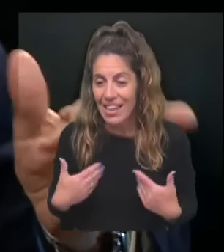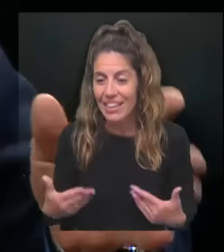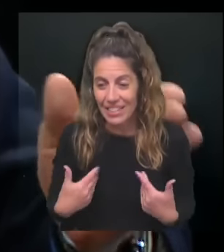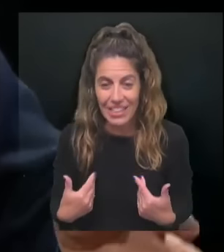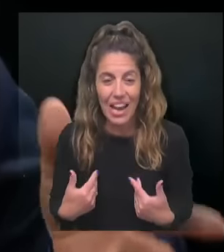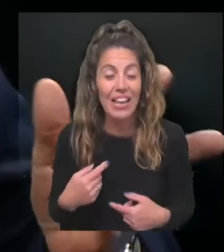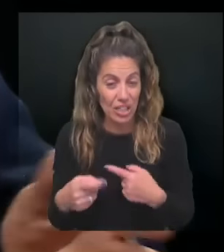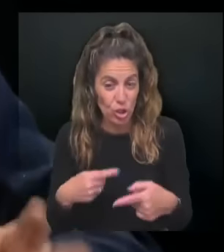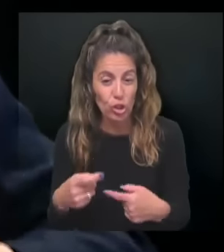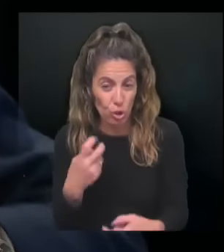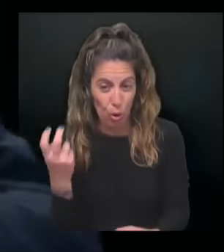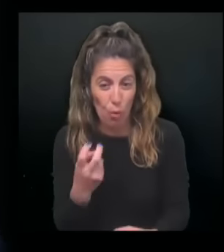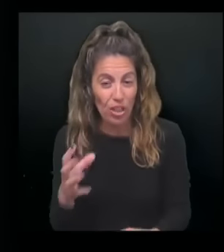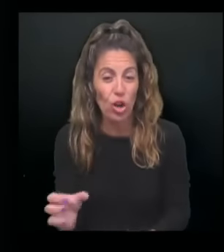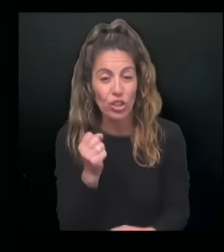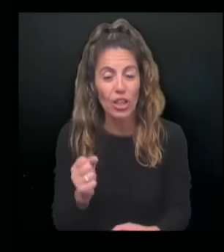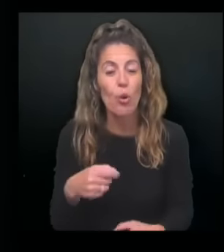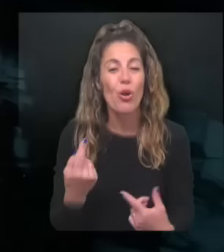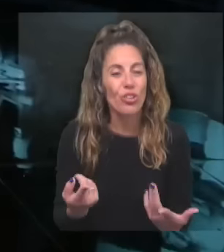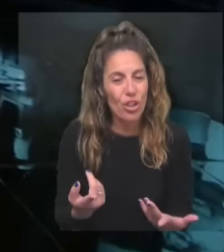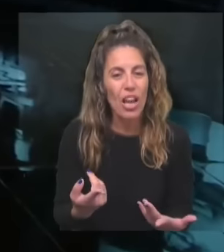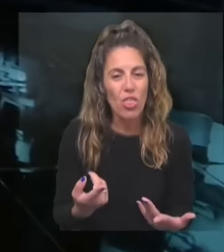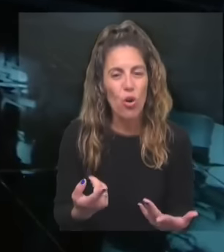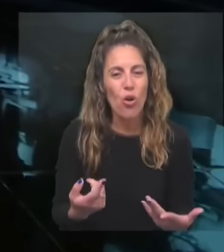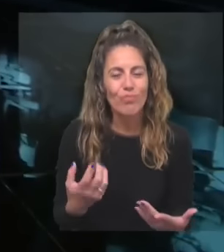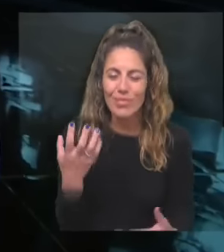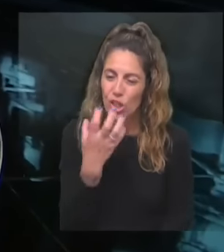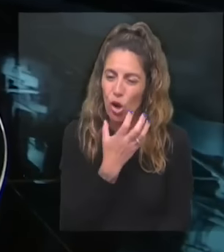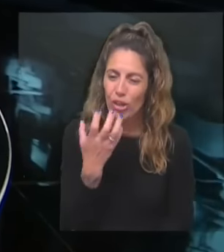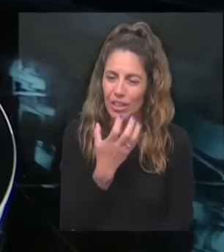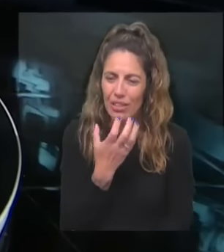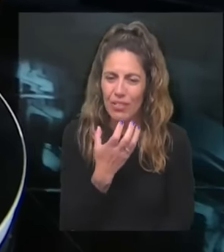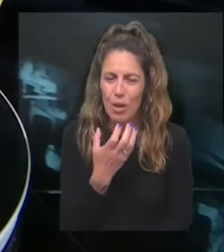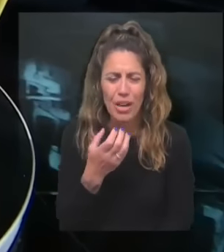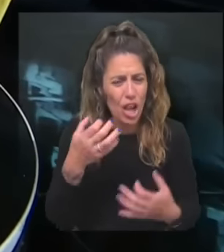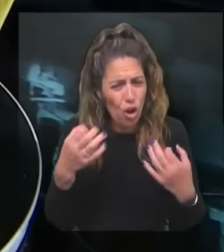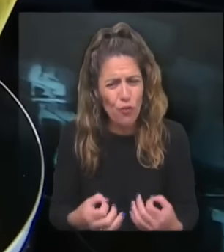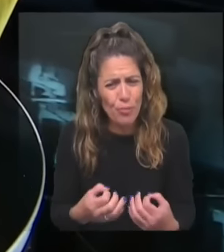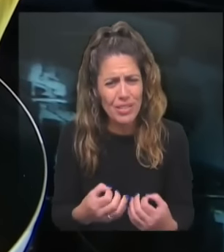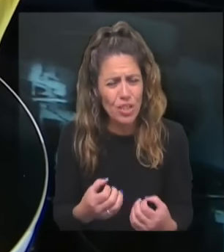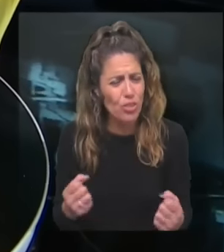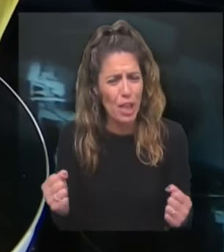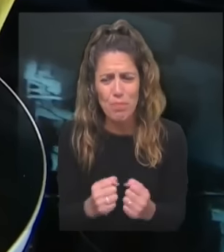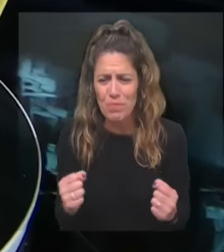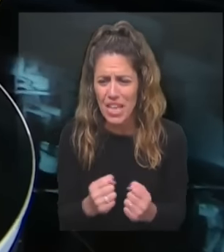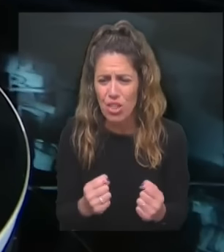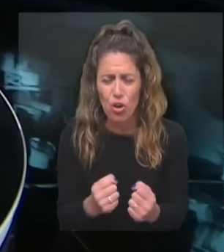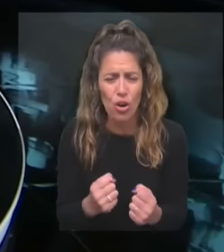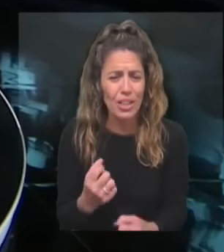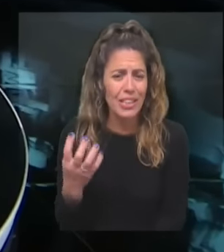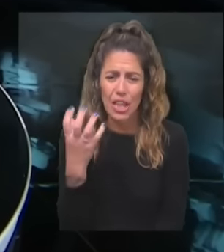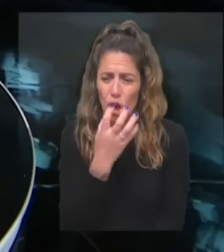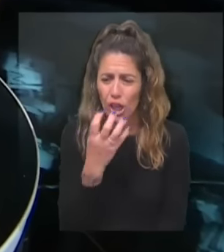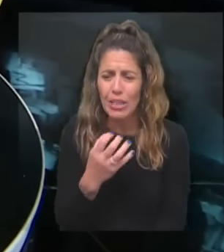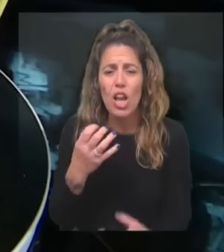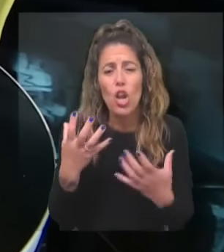se sigue buscando y se sigue encontrando, y por otro lado, ¡ah, qué horrible!, ¿no? Porque es la confirmación del terror, ¿no? Y del horror. Pero lo quería decir porque